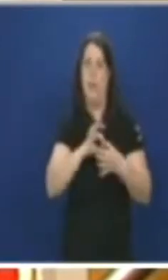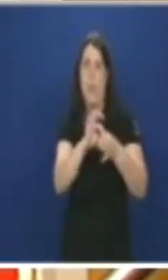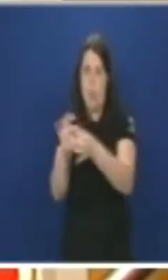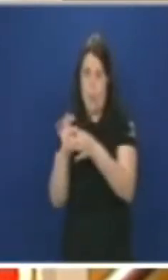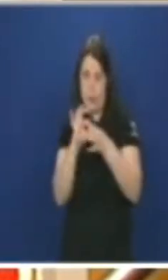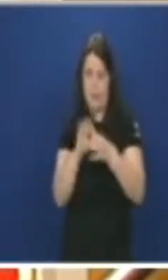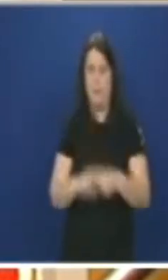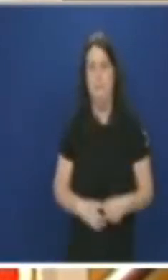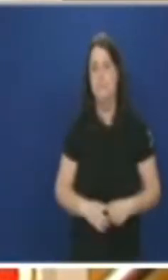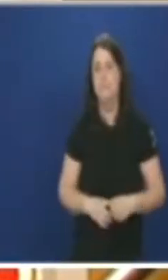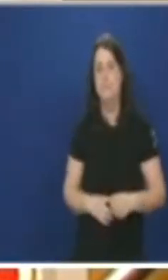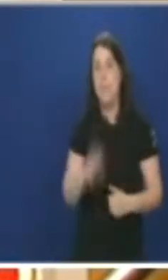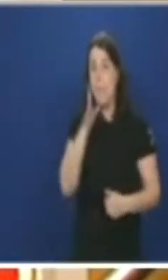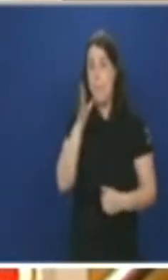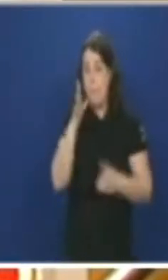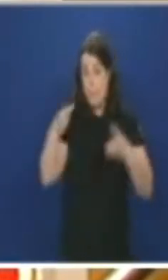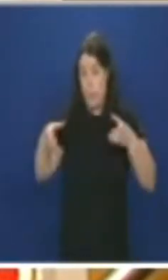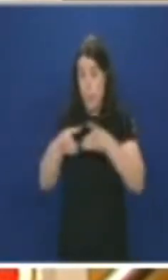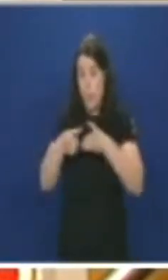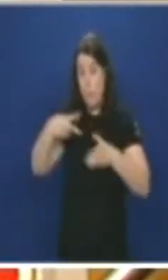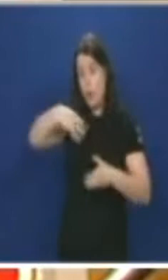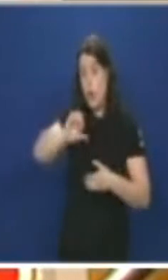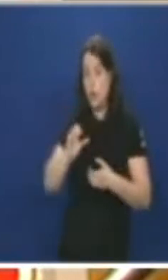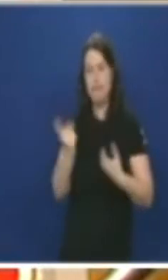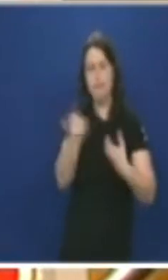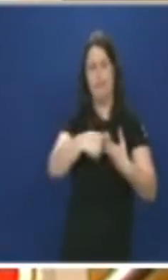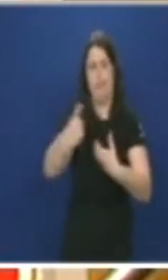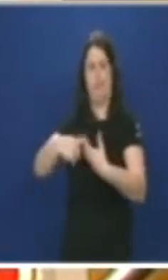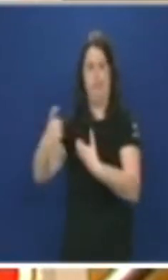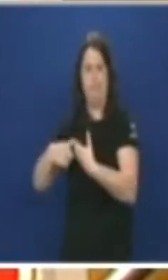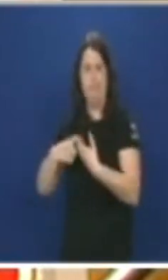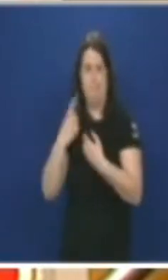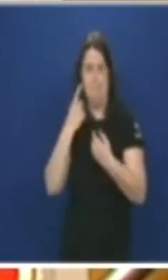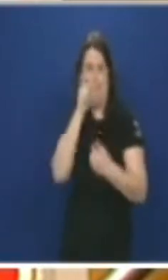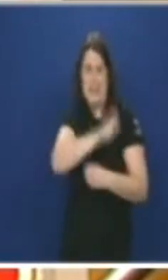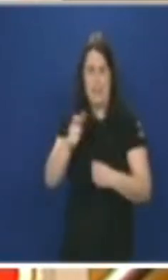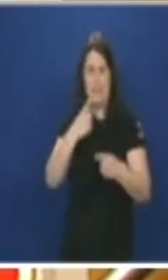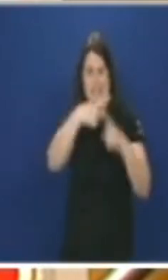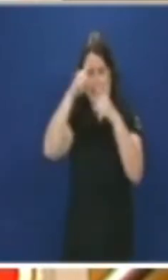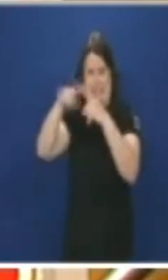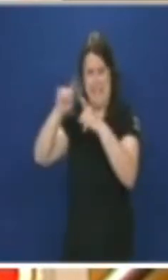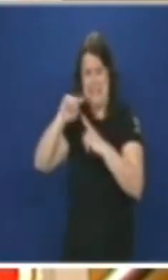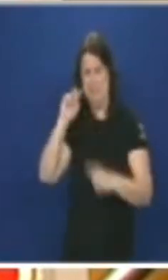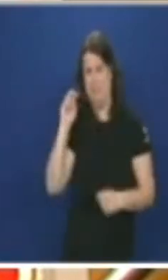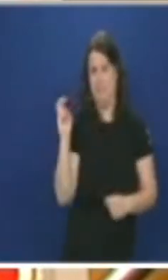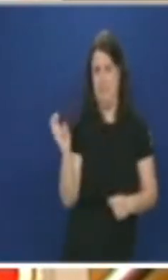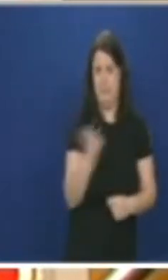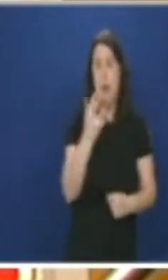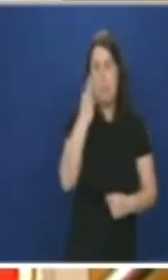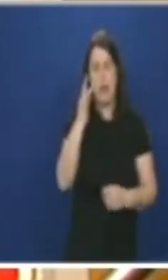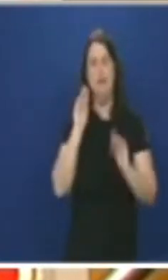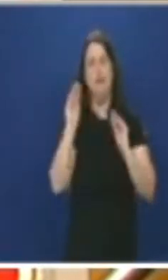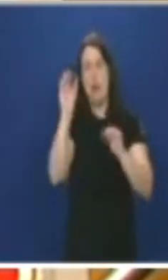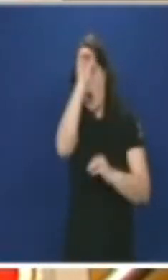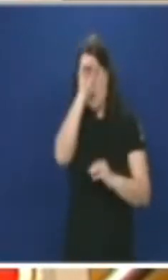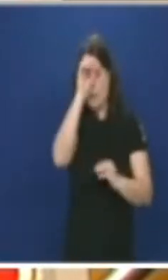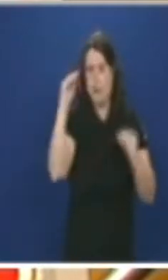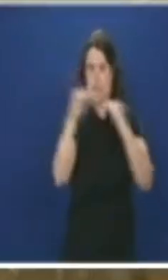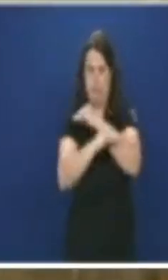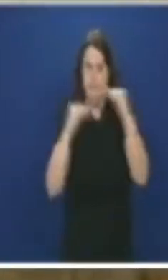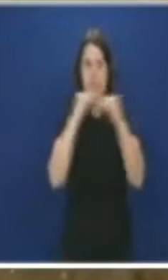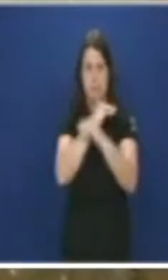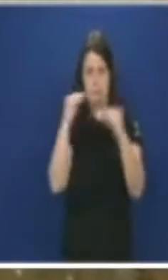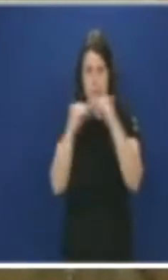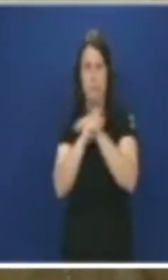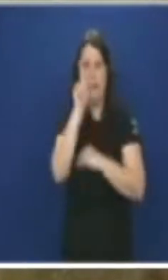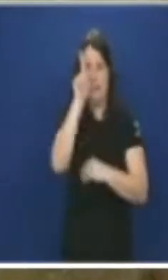non é sorprendente que a xeración nos acolla a persoeiros tan diferentes, e mesmo discrepantes entre sí. Sen